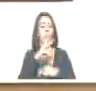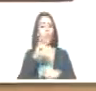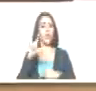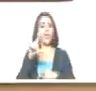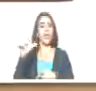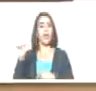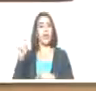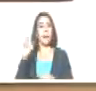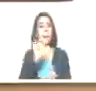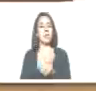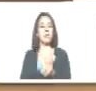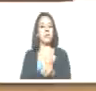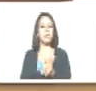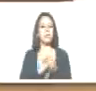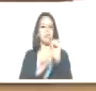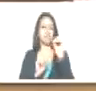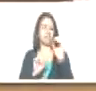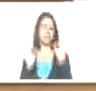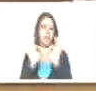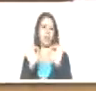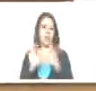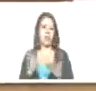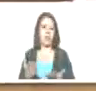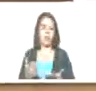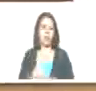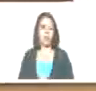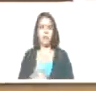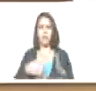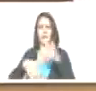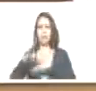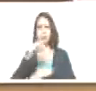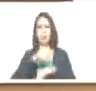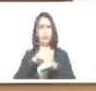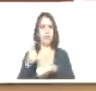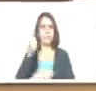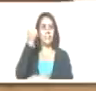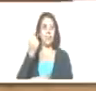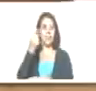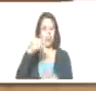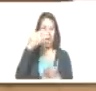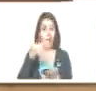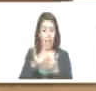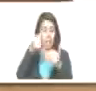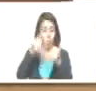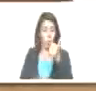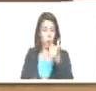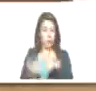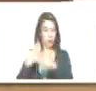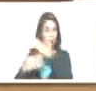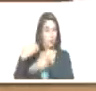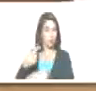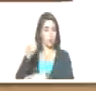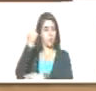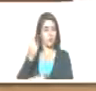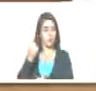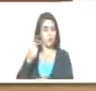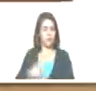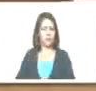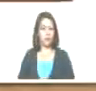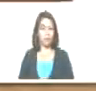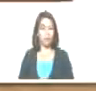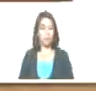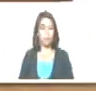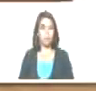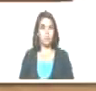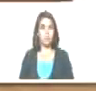Preso, ¿no? Todavía fue diputado hasta la última legislatura. Robo y